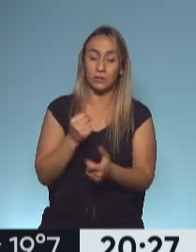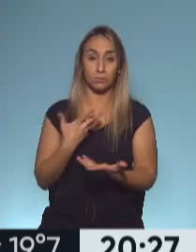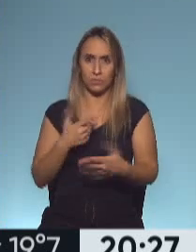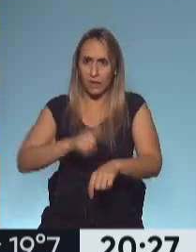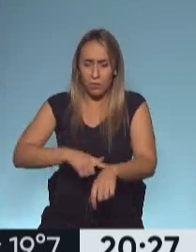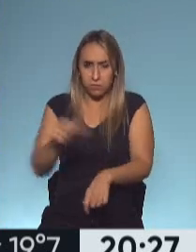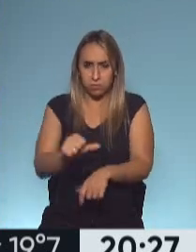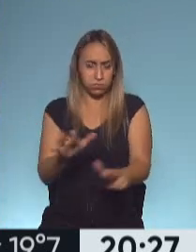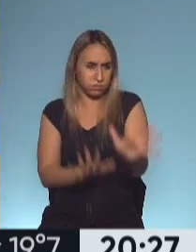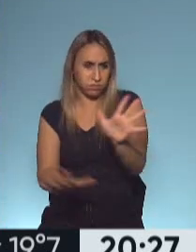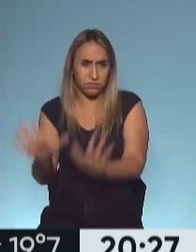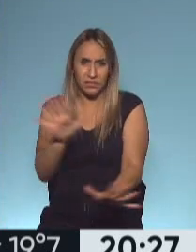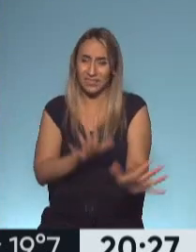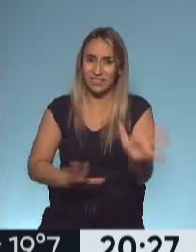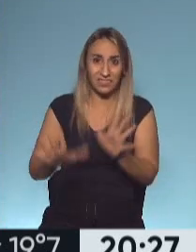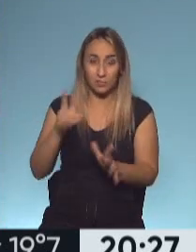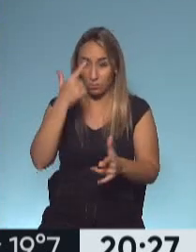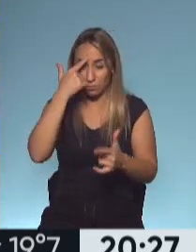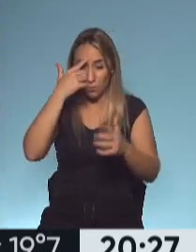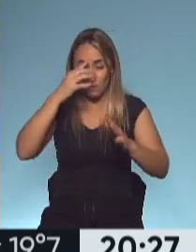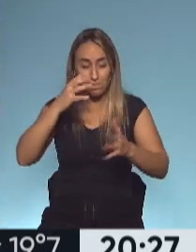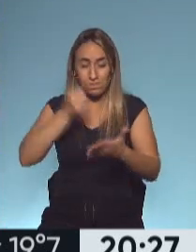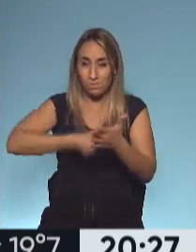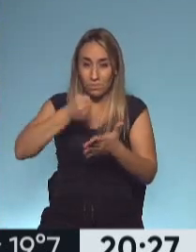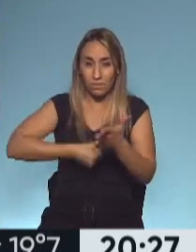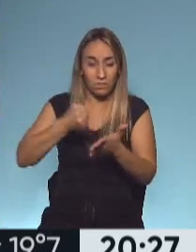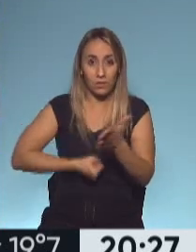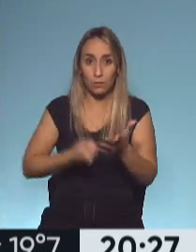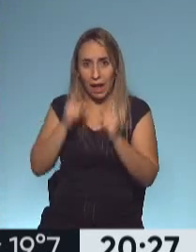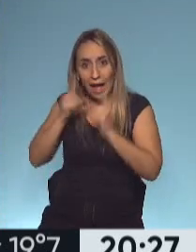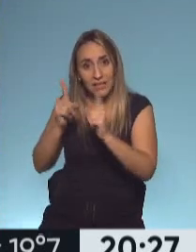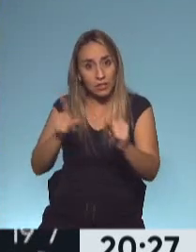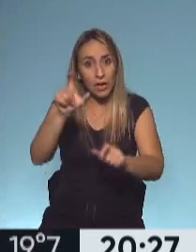contrarreloj, para poder evitar el colapso y atender a cada persona que requiera una cama.